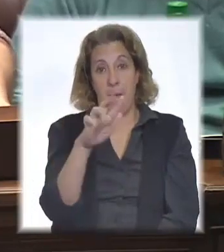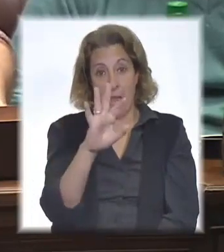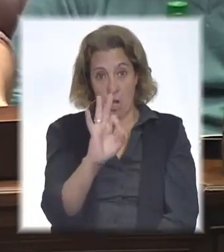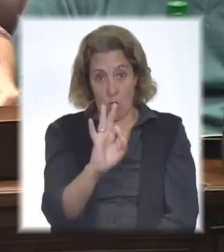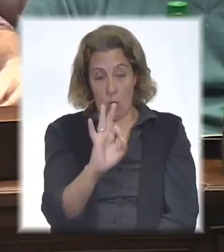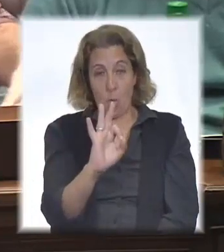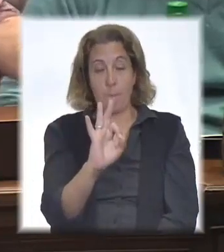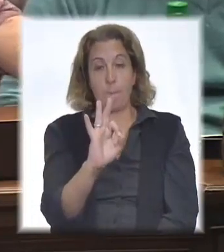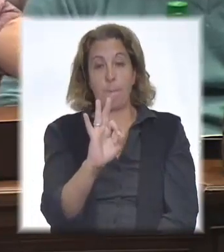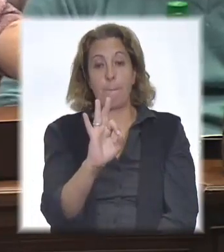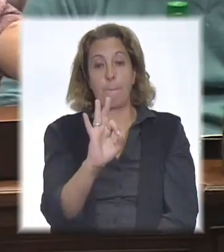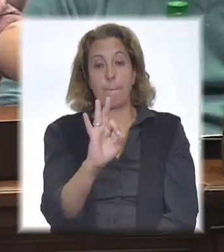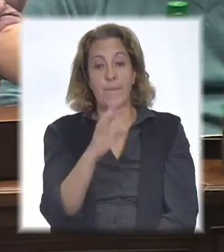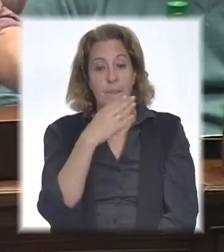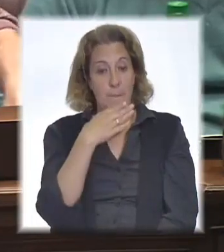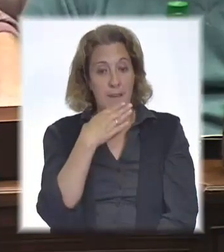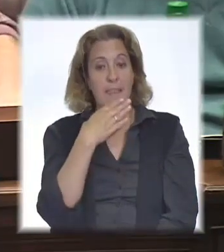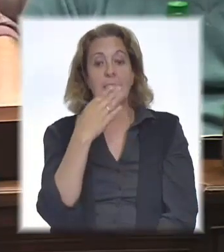trabajo